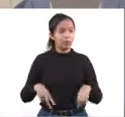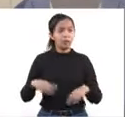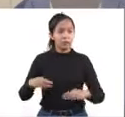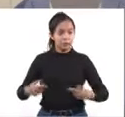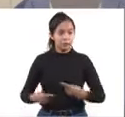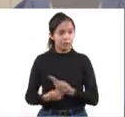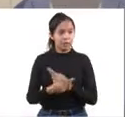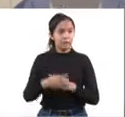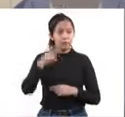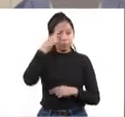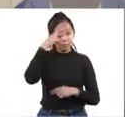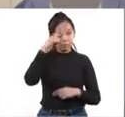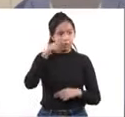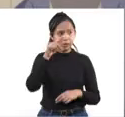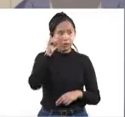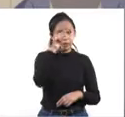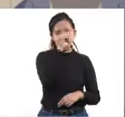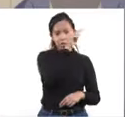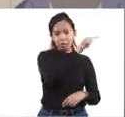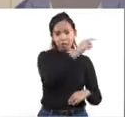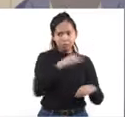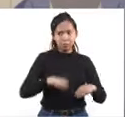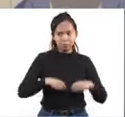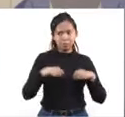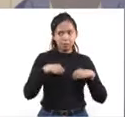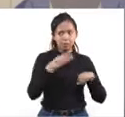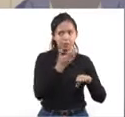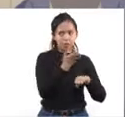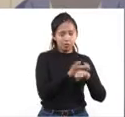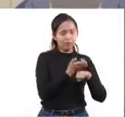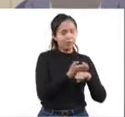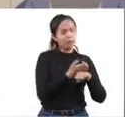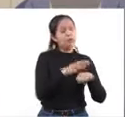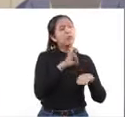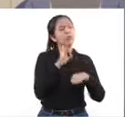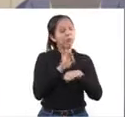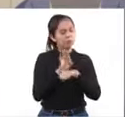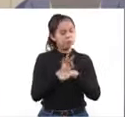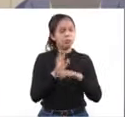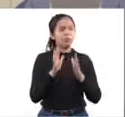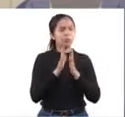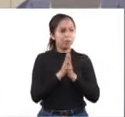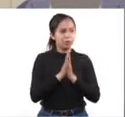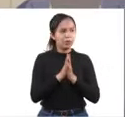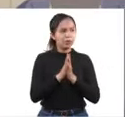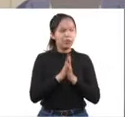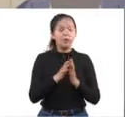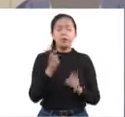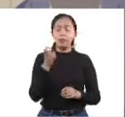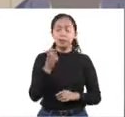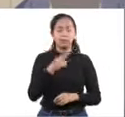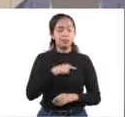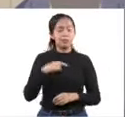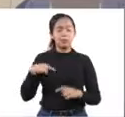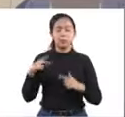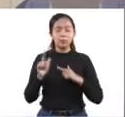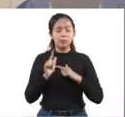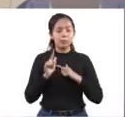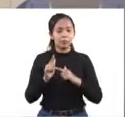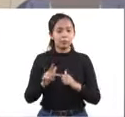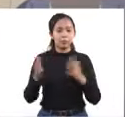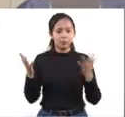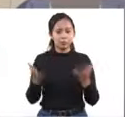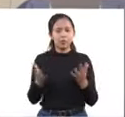de la frontera. Y esa es una lucha que jamás vamos a dejar de dar. Porque hay una película por